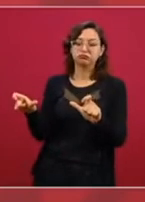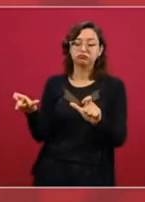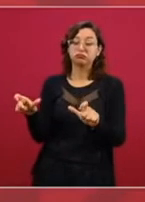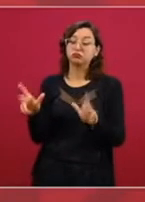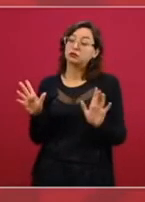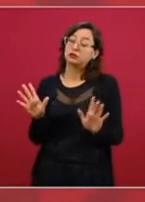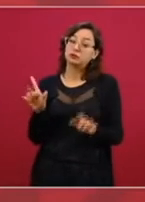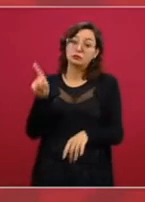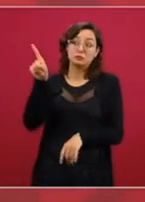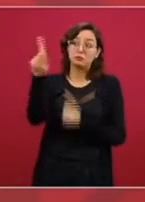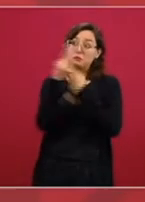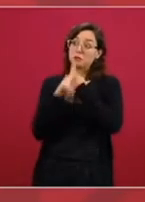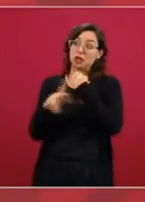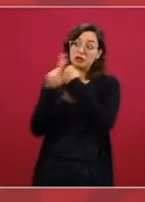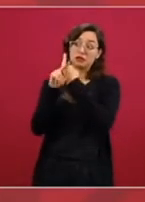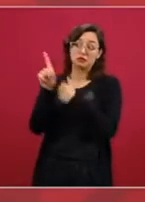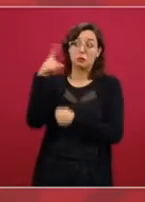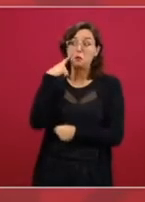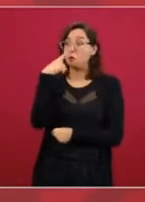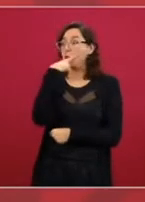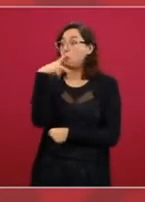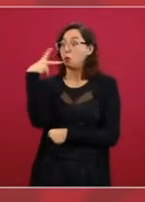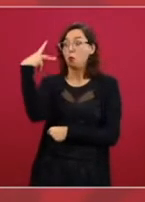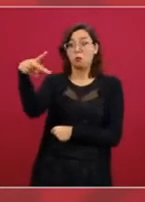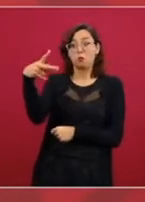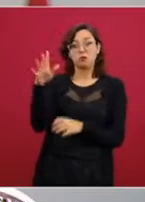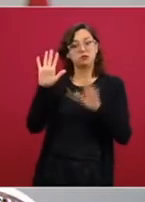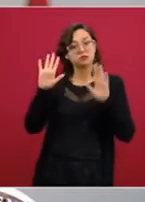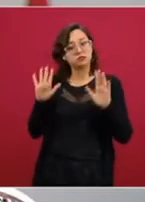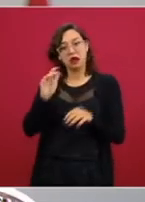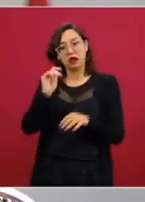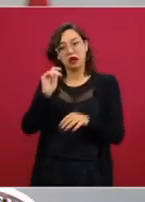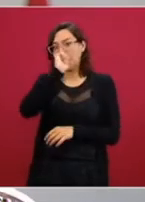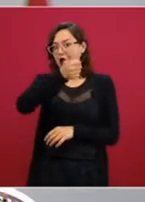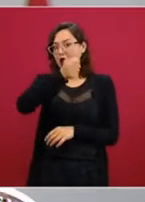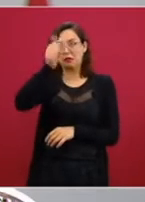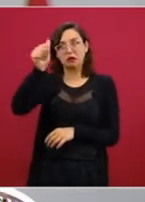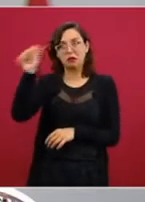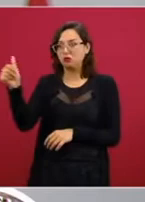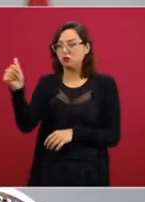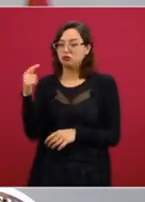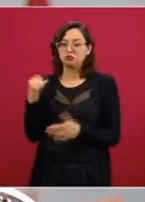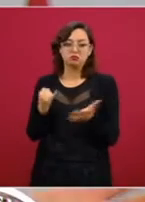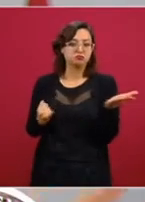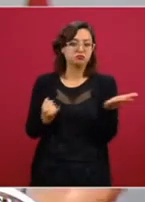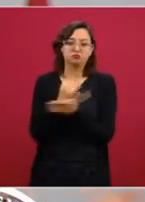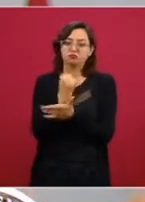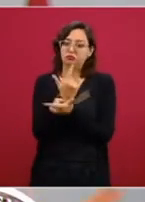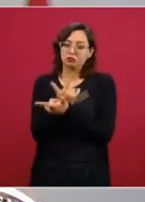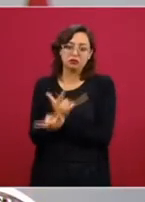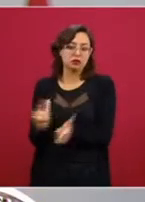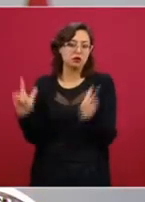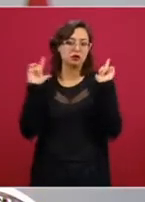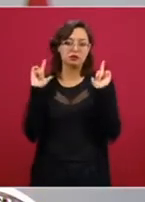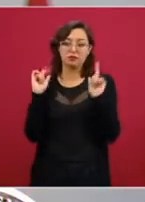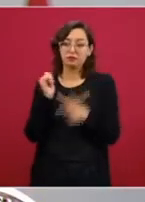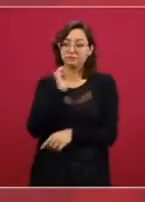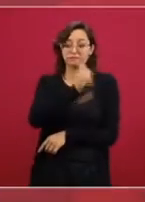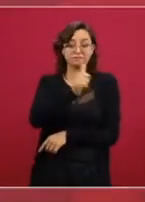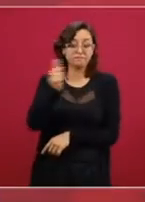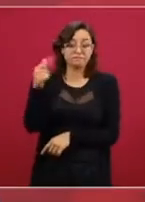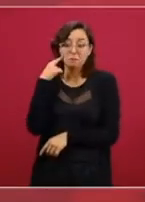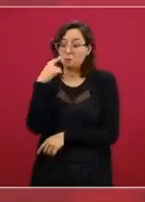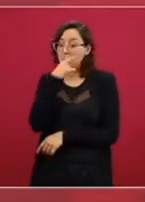pueden evaluarlas, y cada país es soberano y toma sus propias decisiones, y respetamos lo que cada país haya